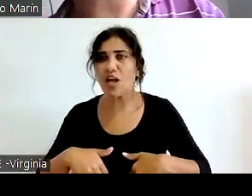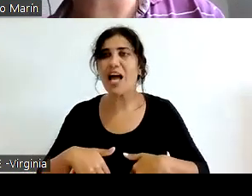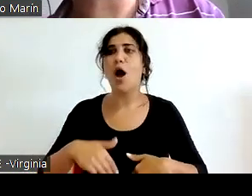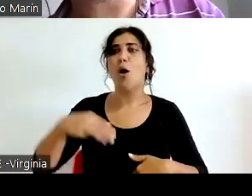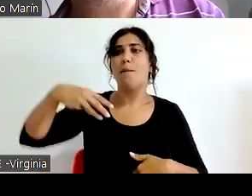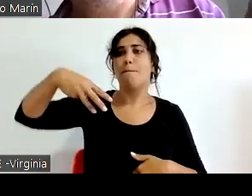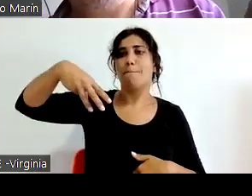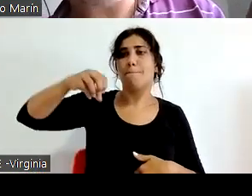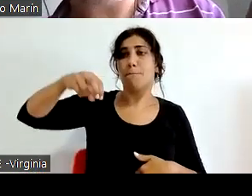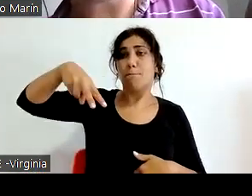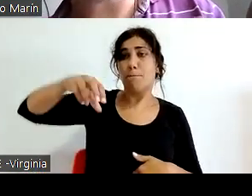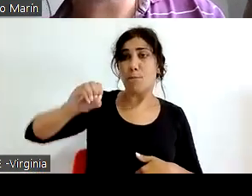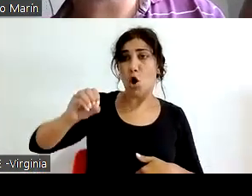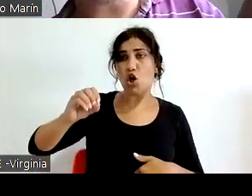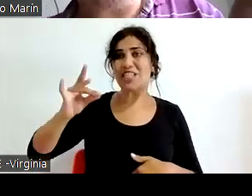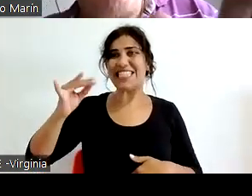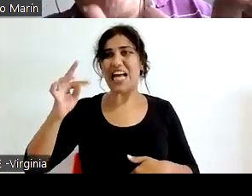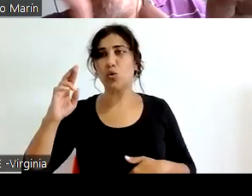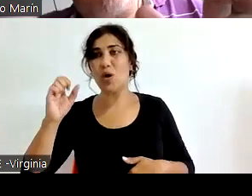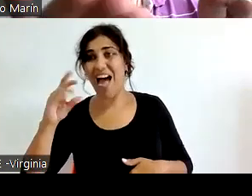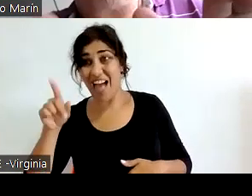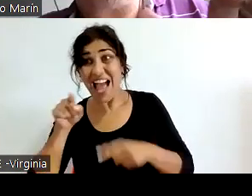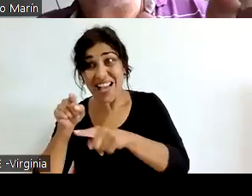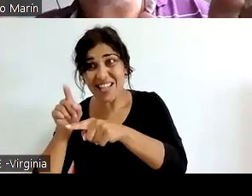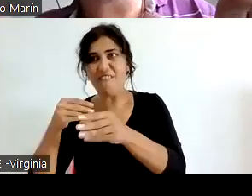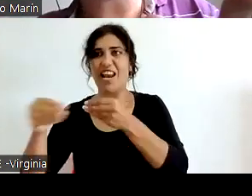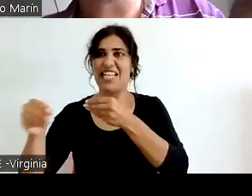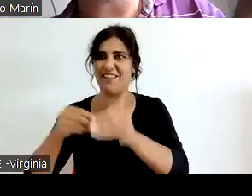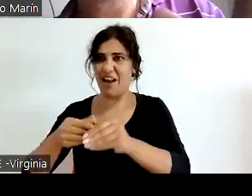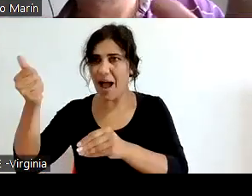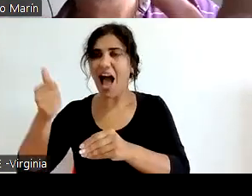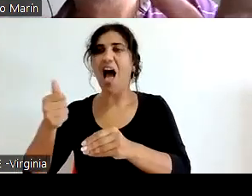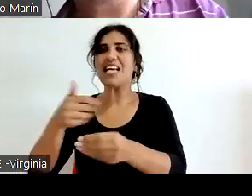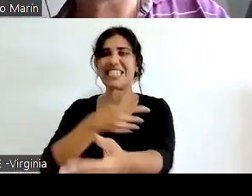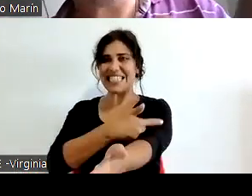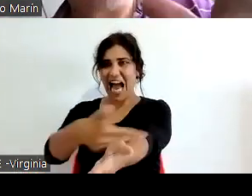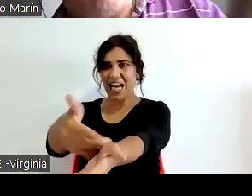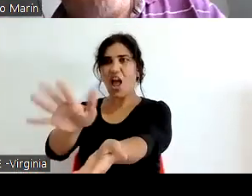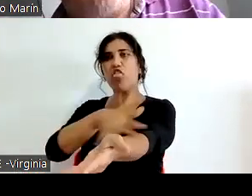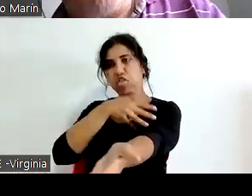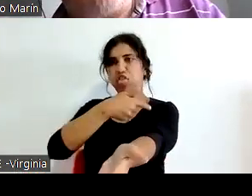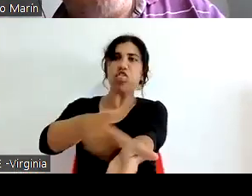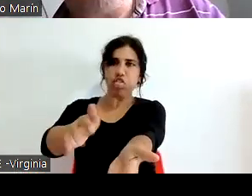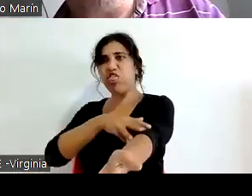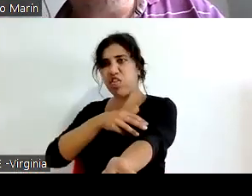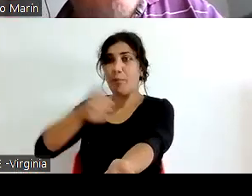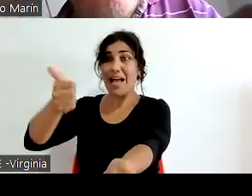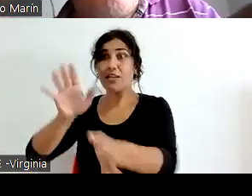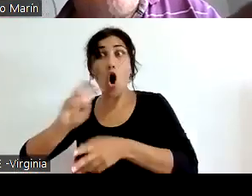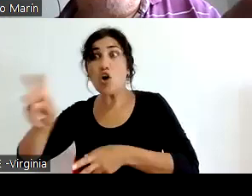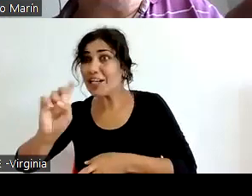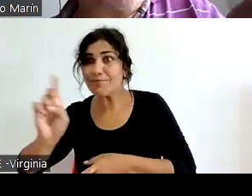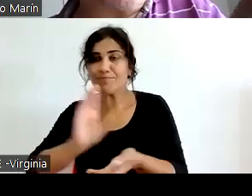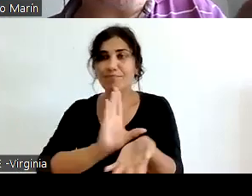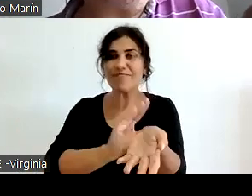monoinsaturada o la poliinsaturada es más flexible y sí que se puede adaptar más al paso de la sangre. La saturada es más rígida.